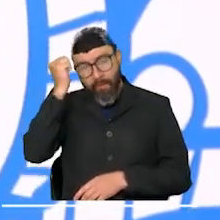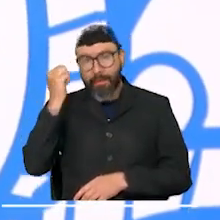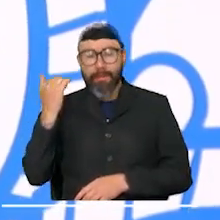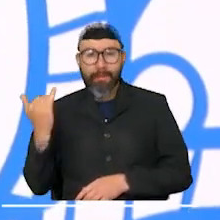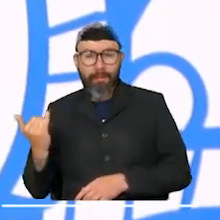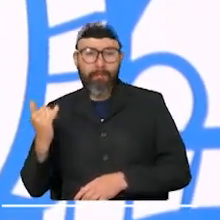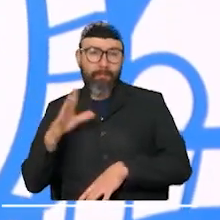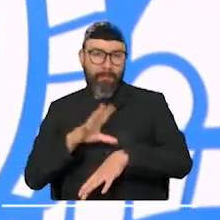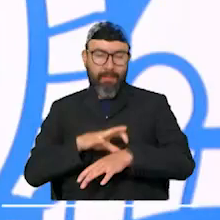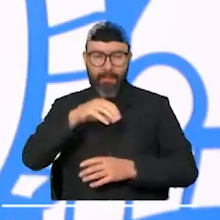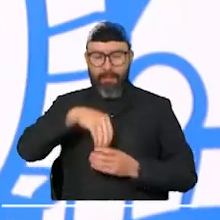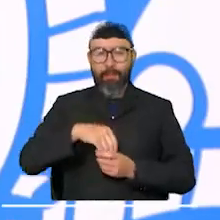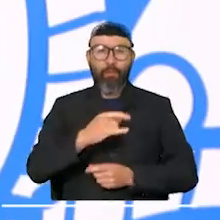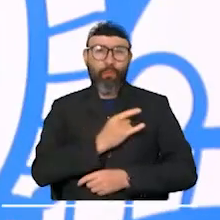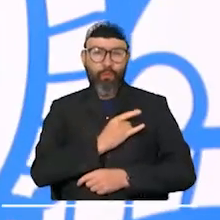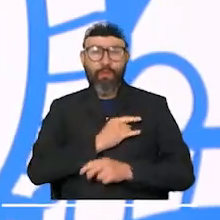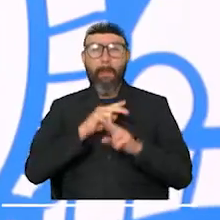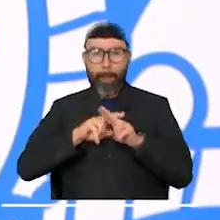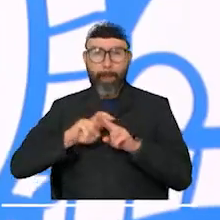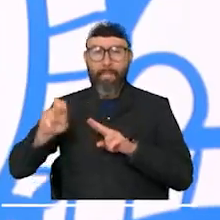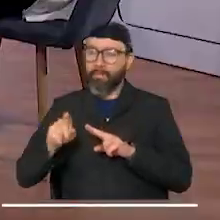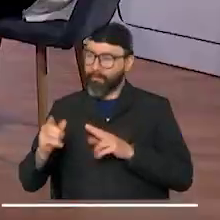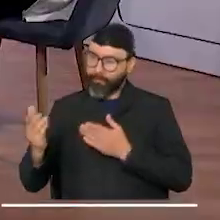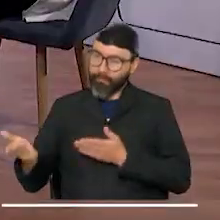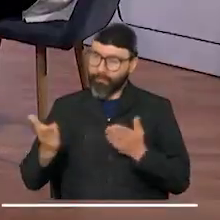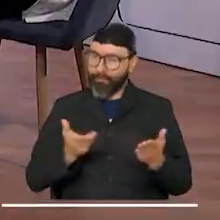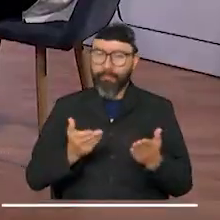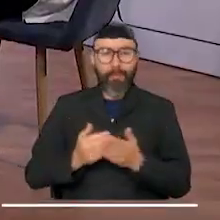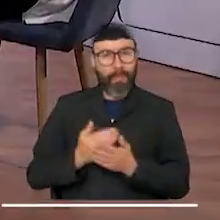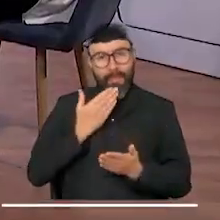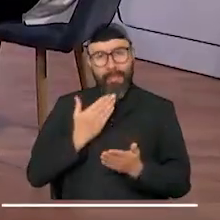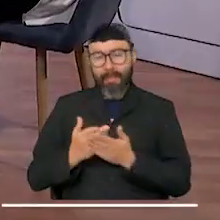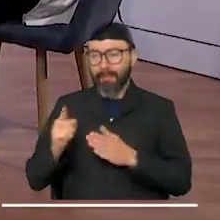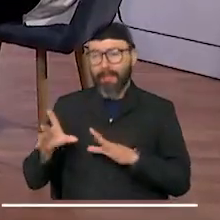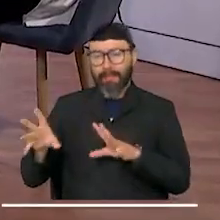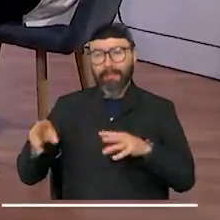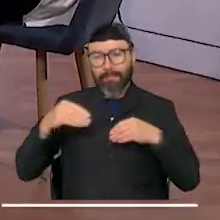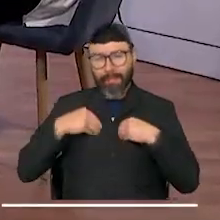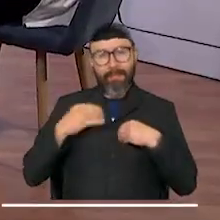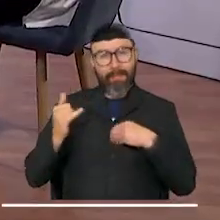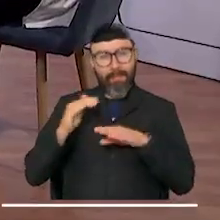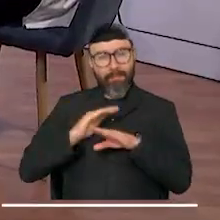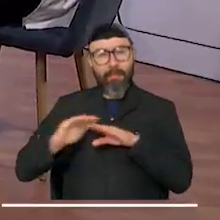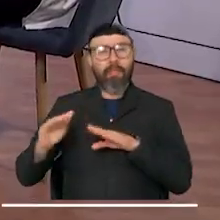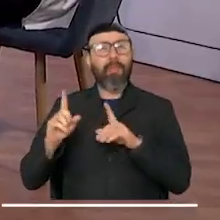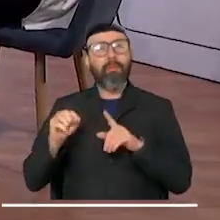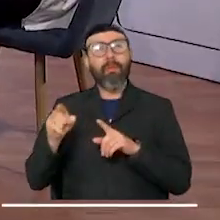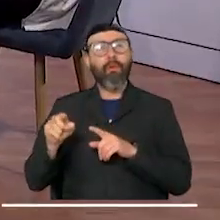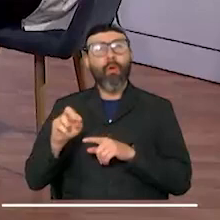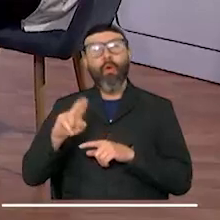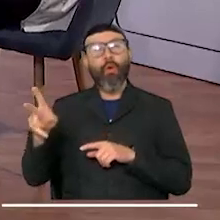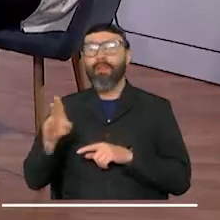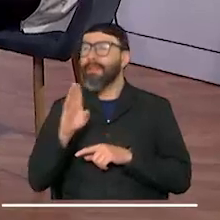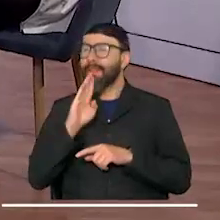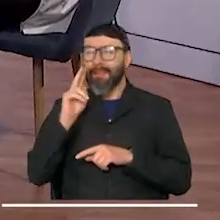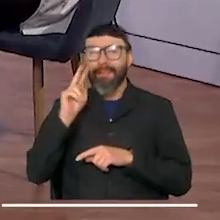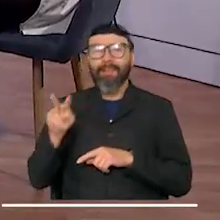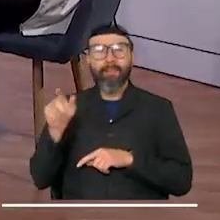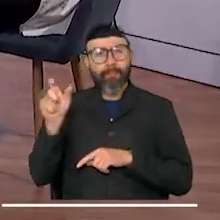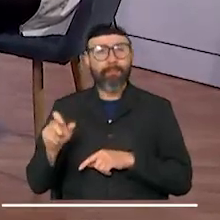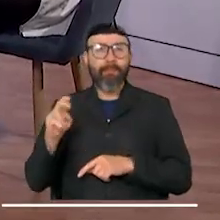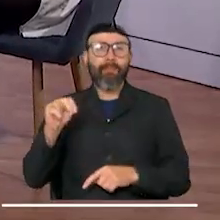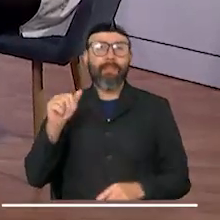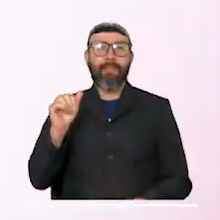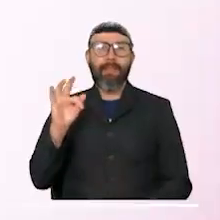de manizales bienvenida Muchas gracias por aceptar esta invitación y otra cara conocida la doctora Natalia